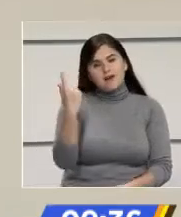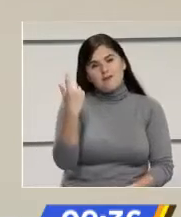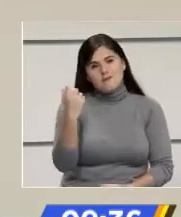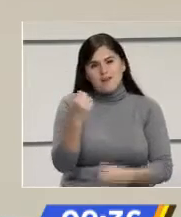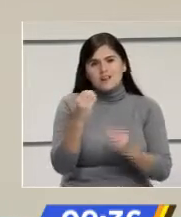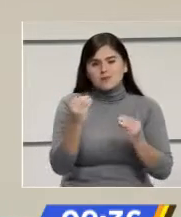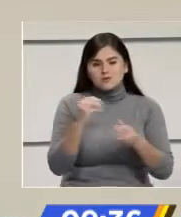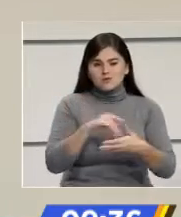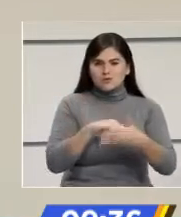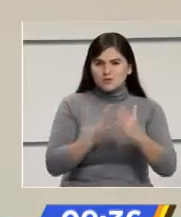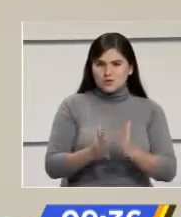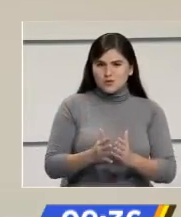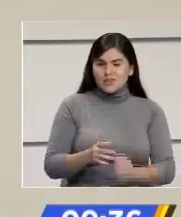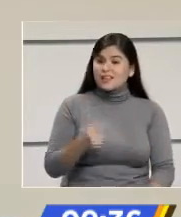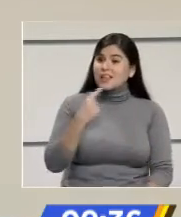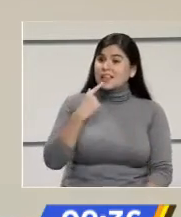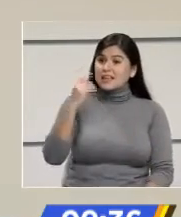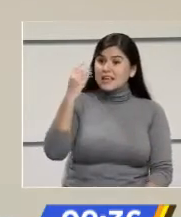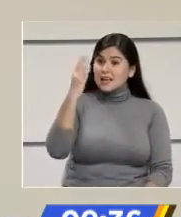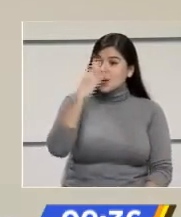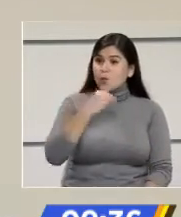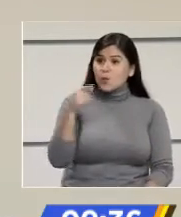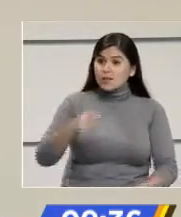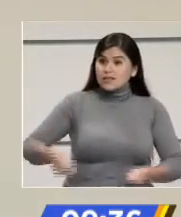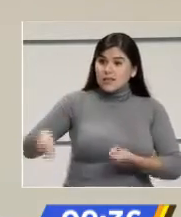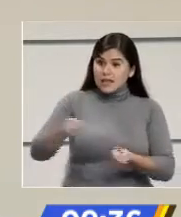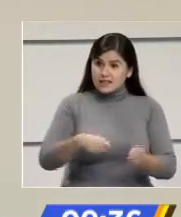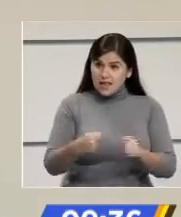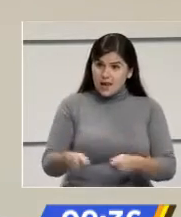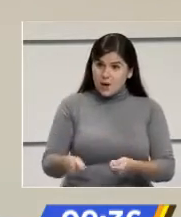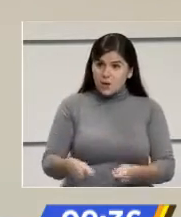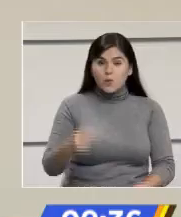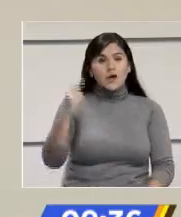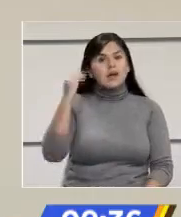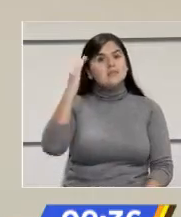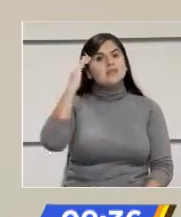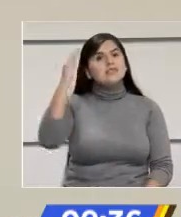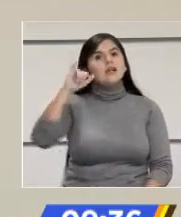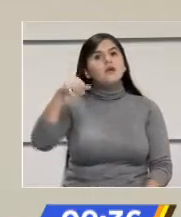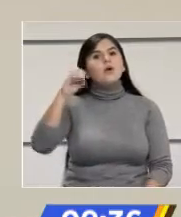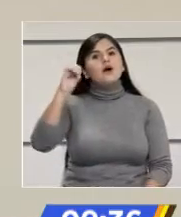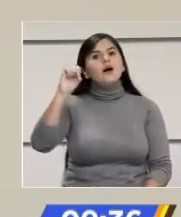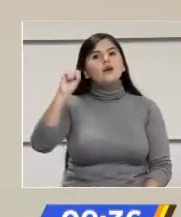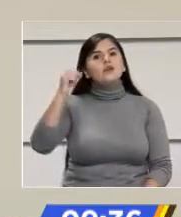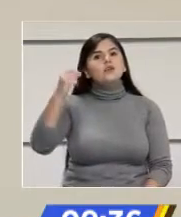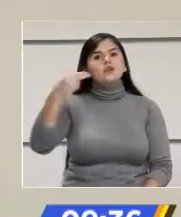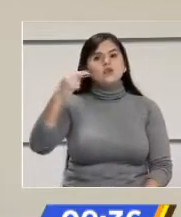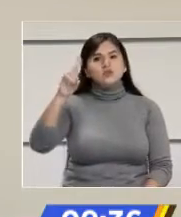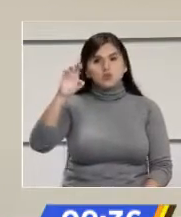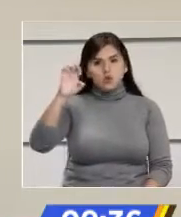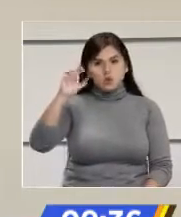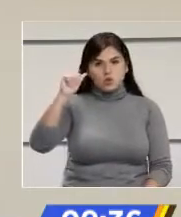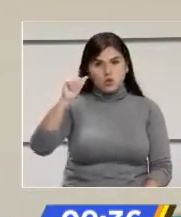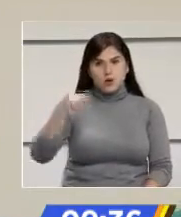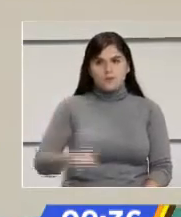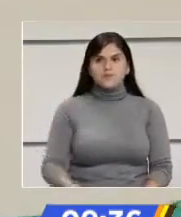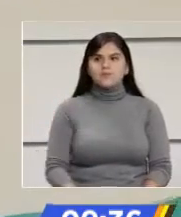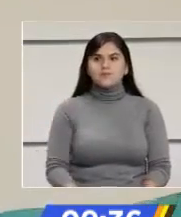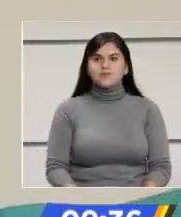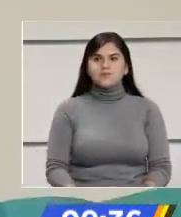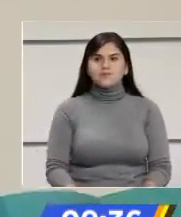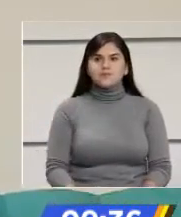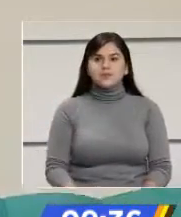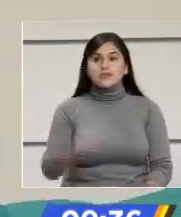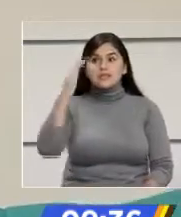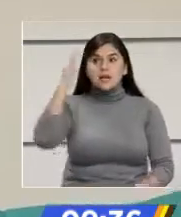dicen que qué linda la enagua, muchas gracias. Y saludos a Joshua Sánchez de Joshua Sánchez Mejía. Entonces, saludos para todos ellos.